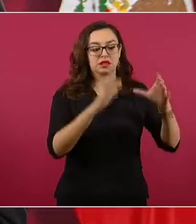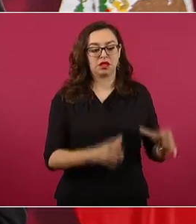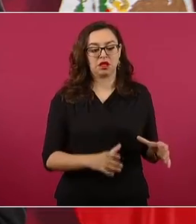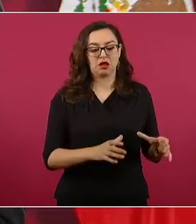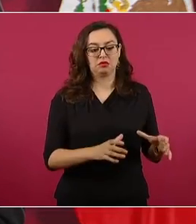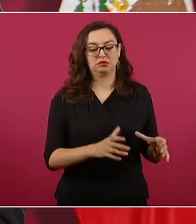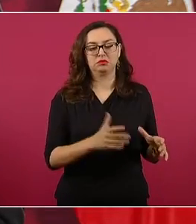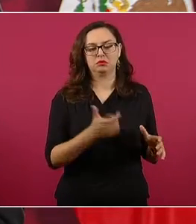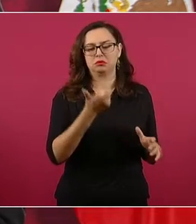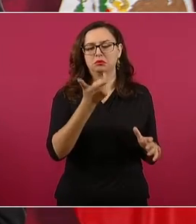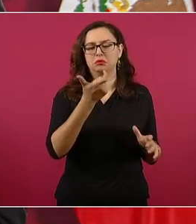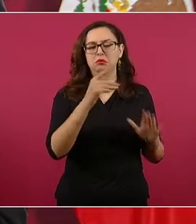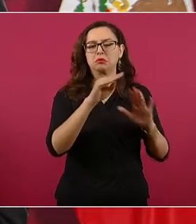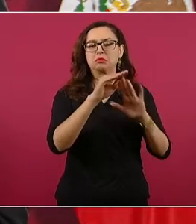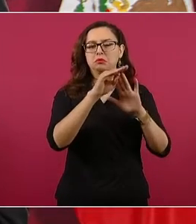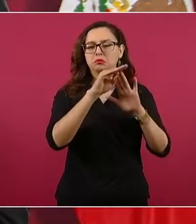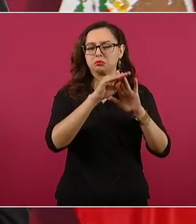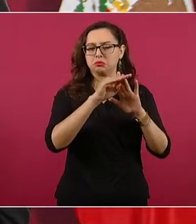maneras,